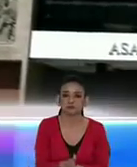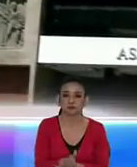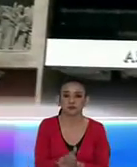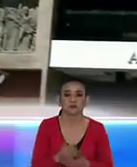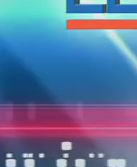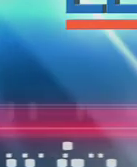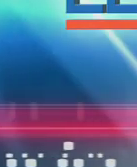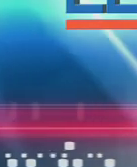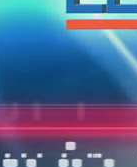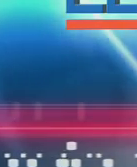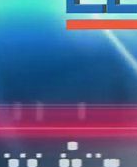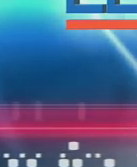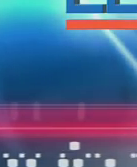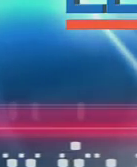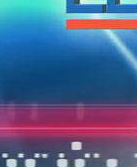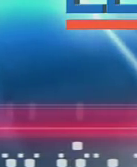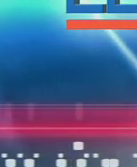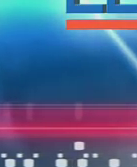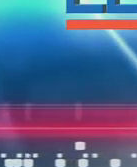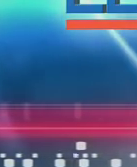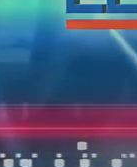trabajo legislativo.